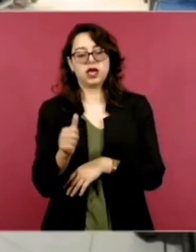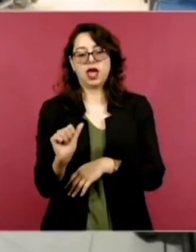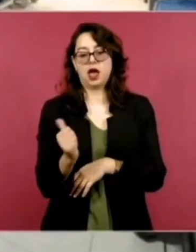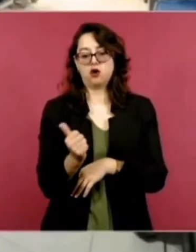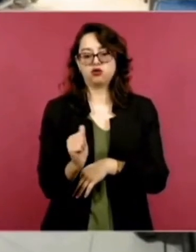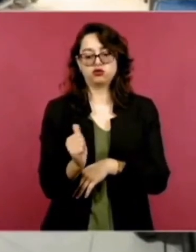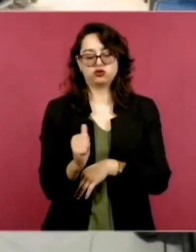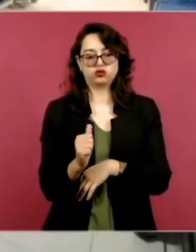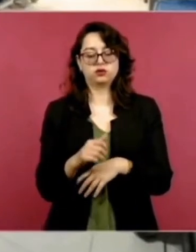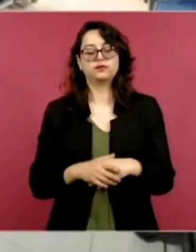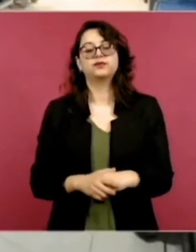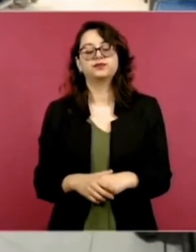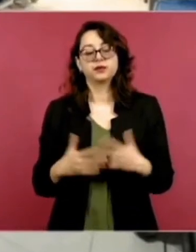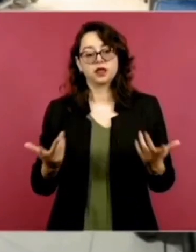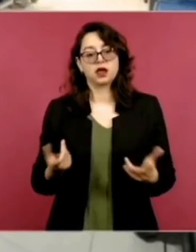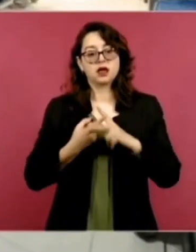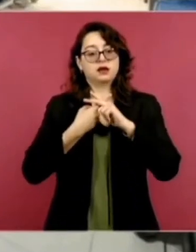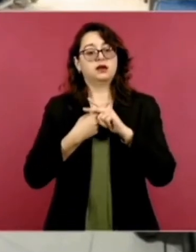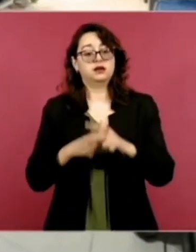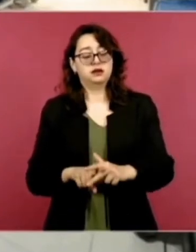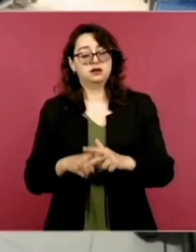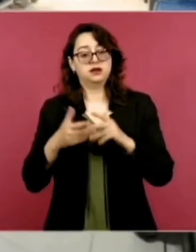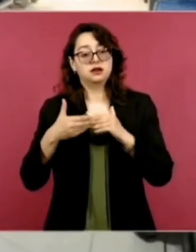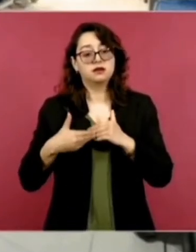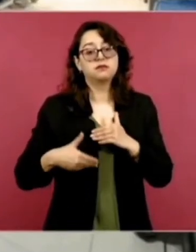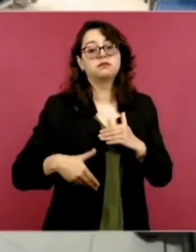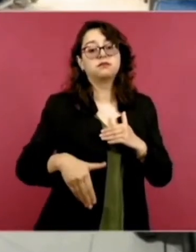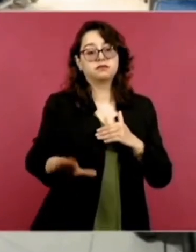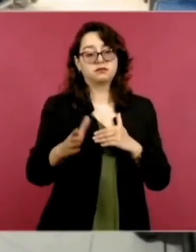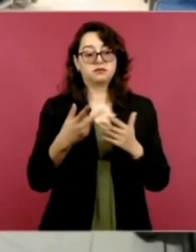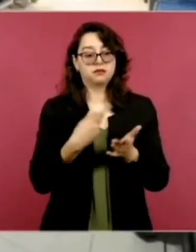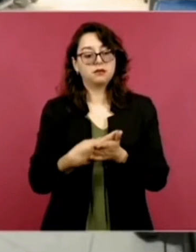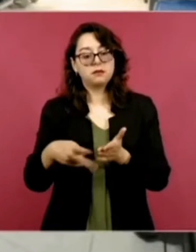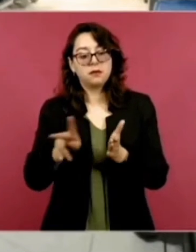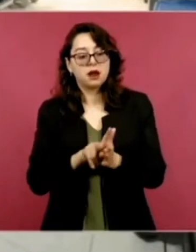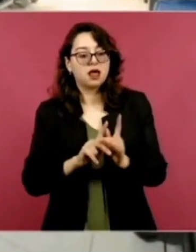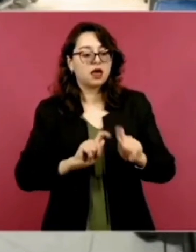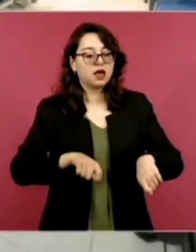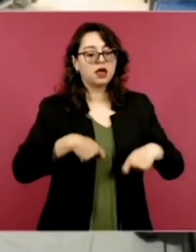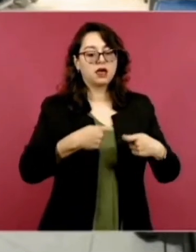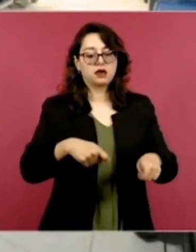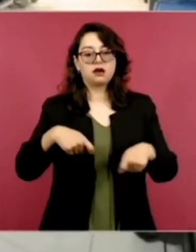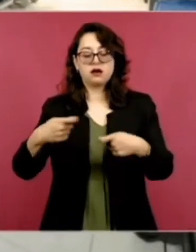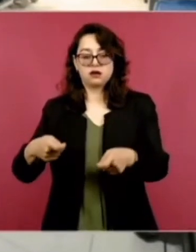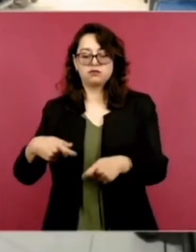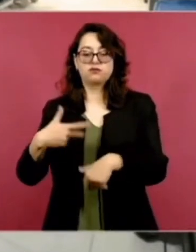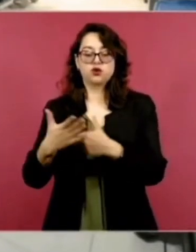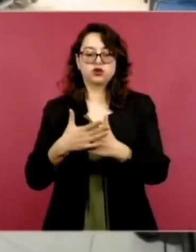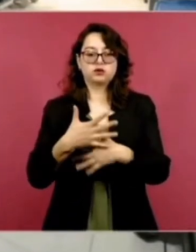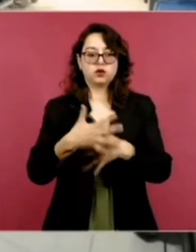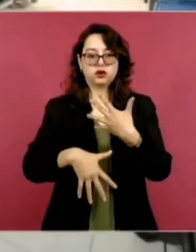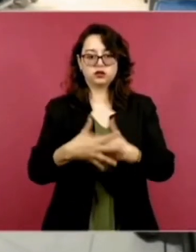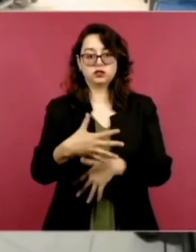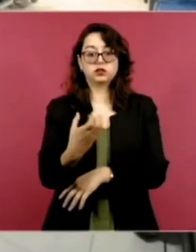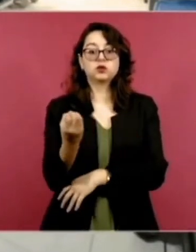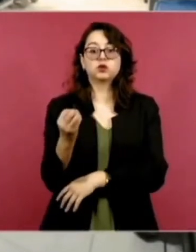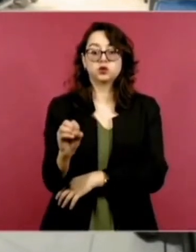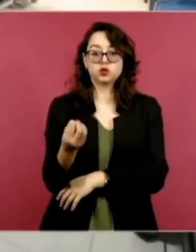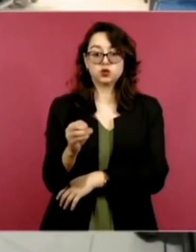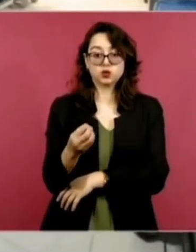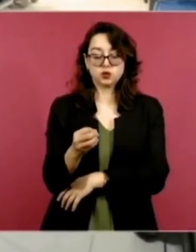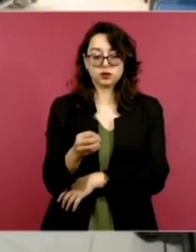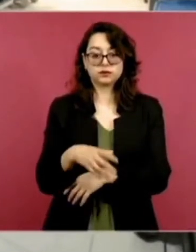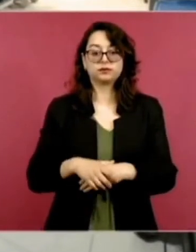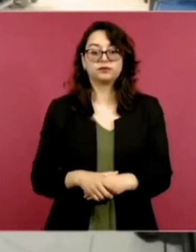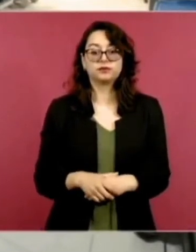se tiene planeado iniciar el proceso de basificación con la revisión documental el 15 de octubre. Ya había acciones de conservación